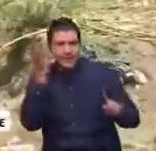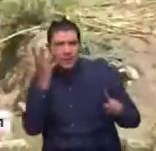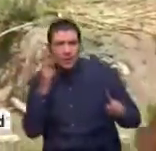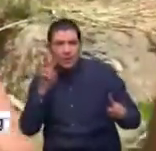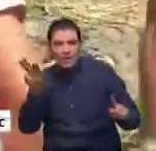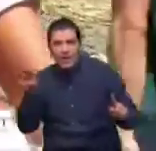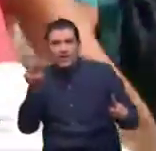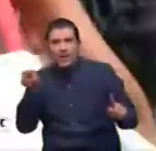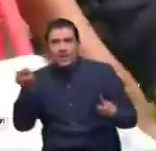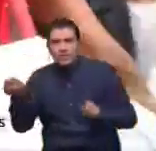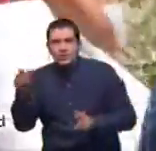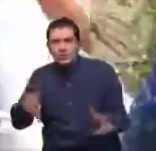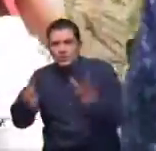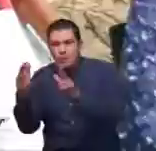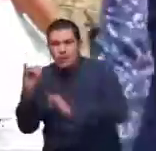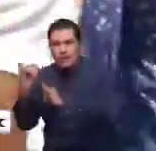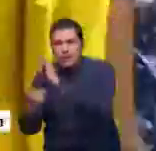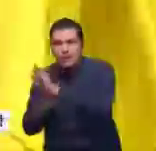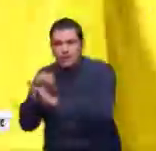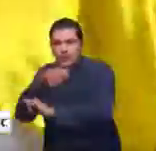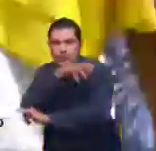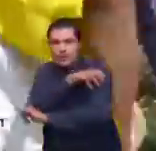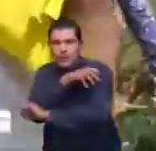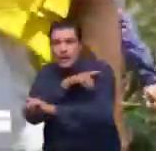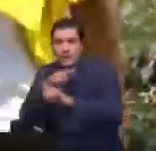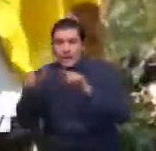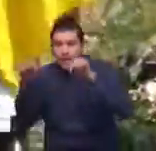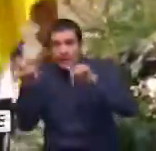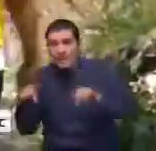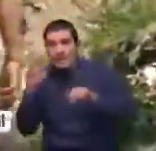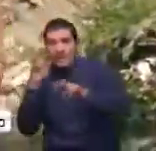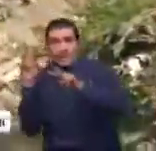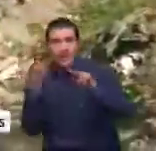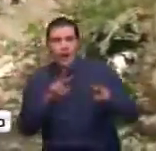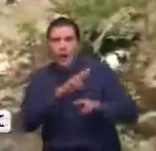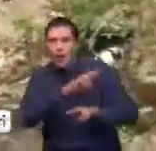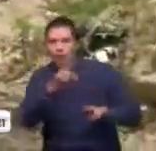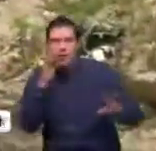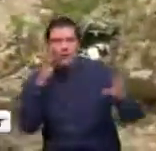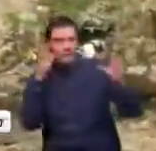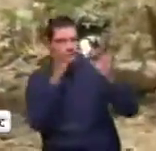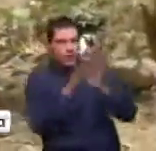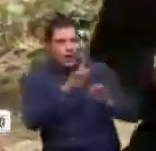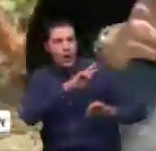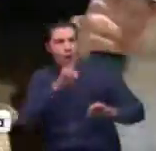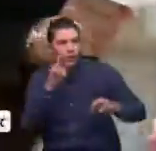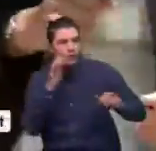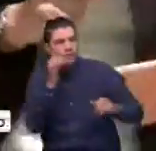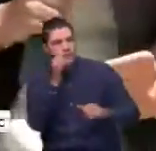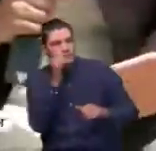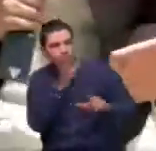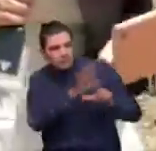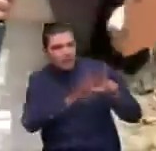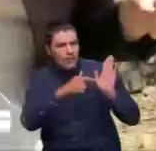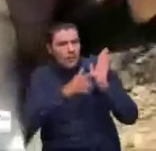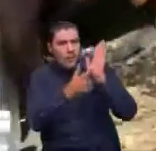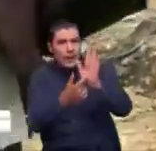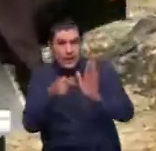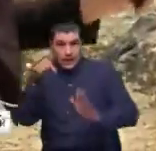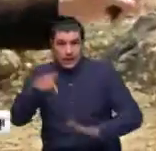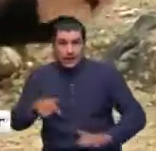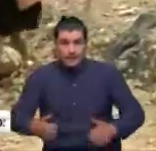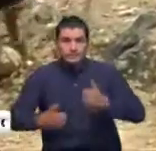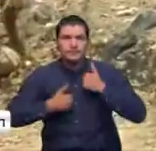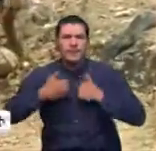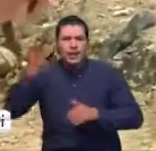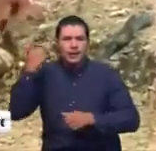registra en el puente internacional Simón Bolívar, que en estos momentos en las autoridades, la policía y el ejército nacional han estado despejando